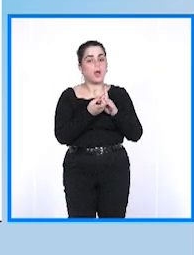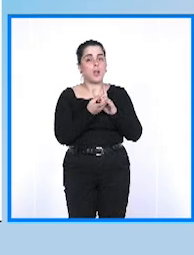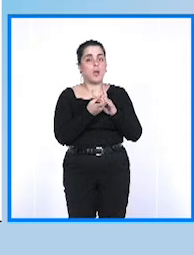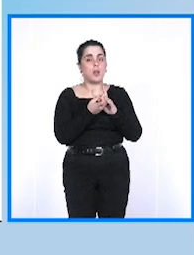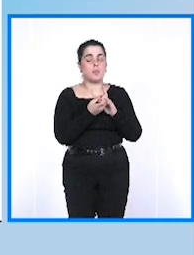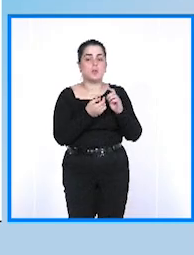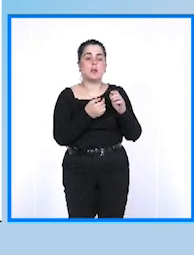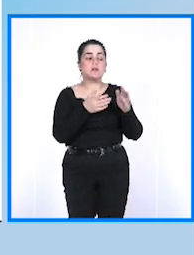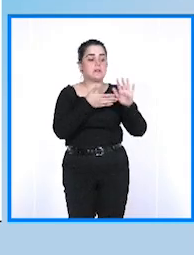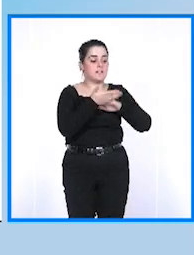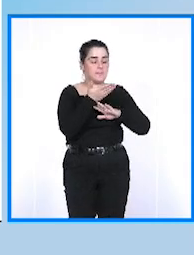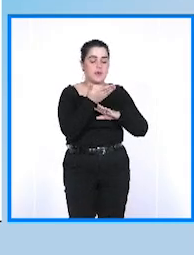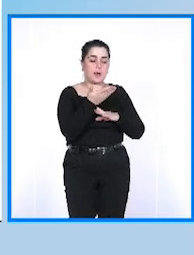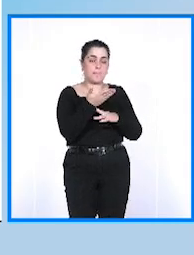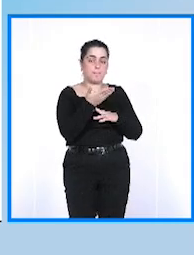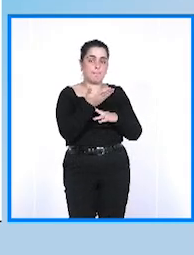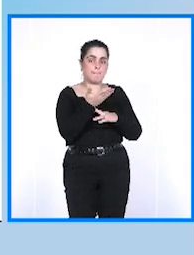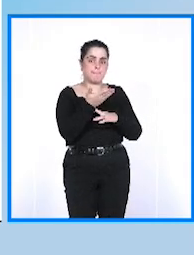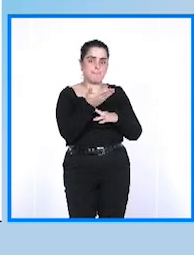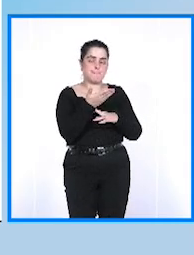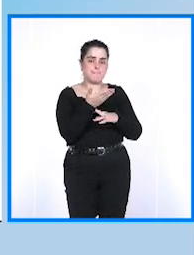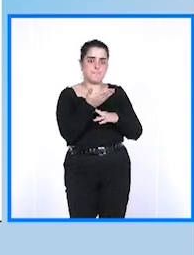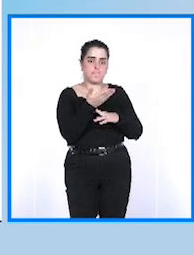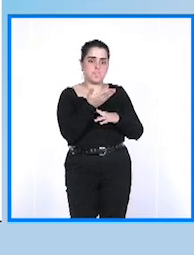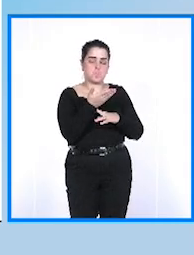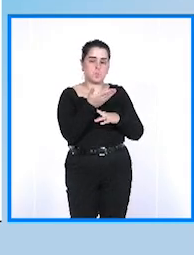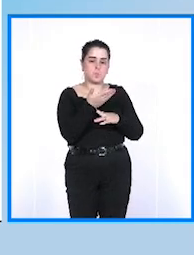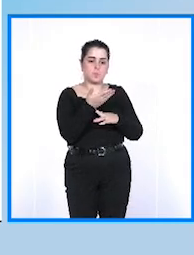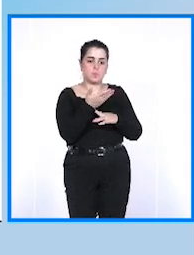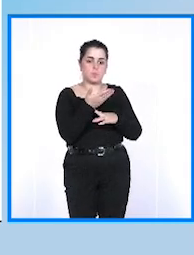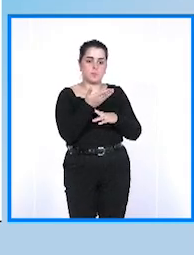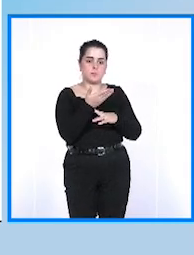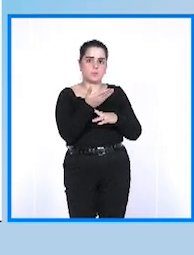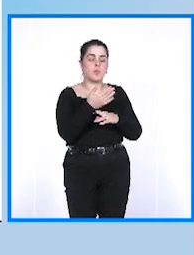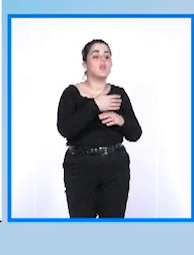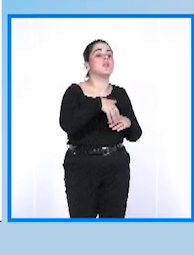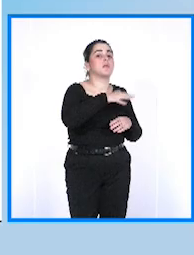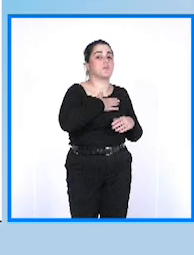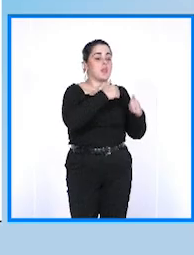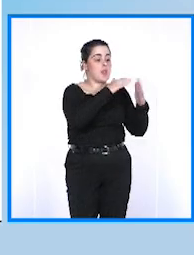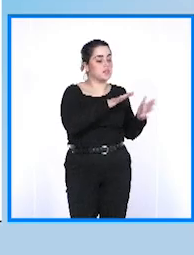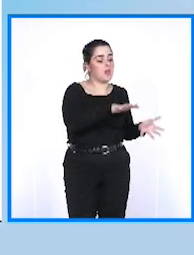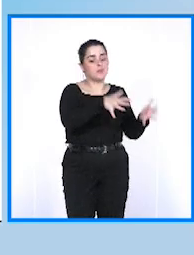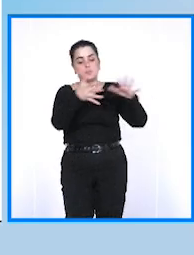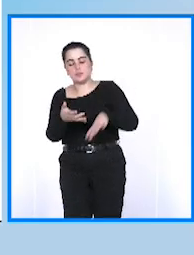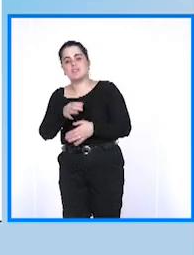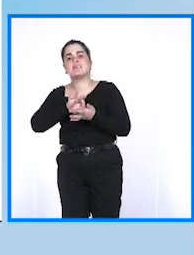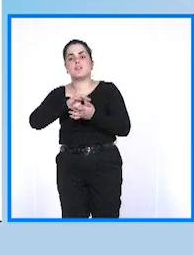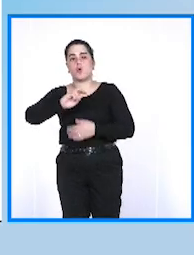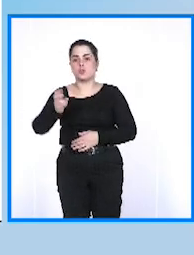trascendido de ese de ese espacio que es mi casa a otros servicios de hecho ayer en